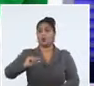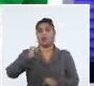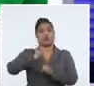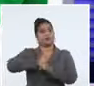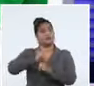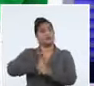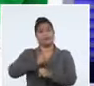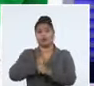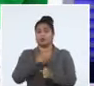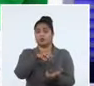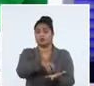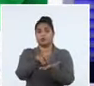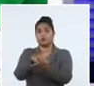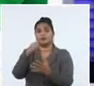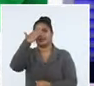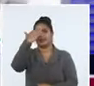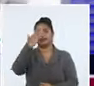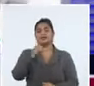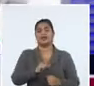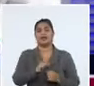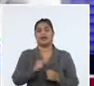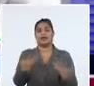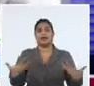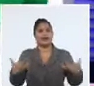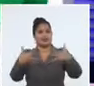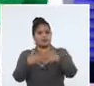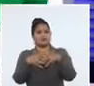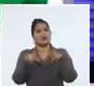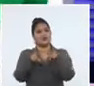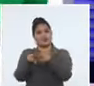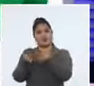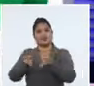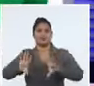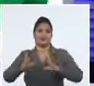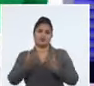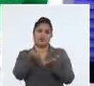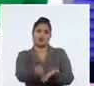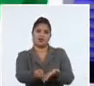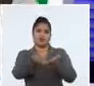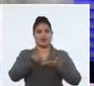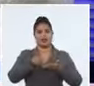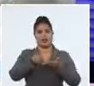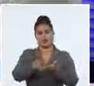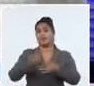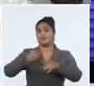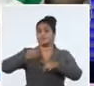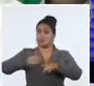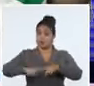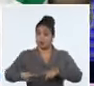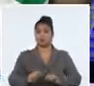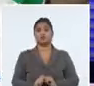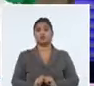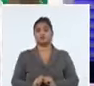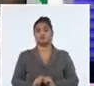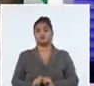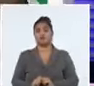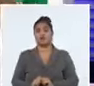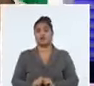Primero, el apoyo de todo el mundo. Y la unión de todos, claro. Y segundo, la posibilidad de tener un personal de